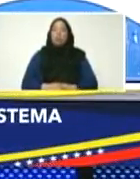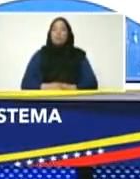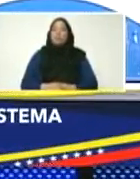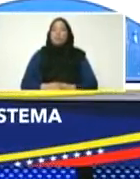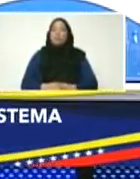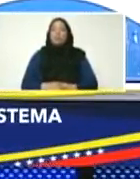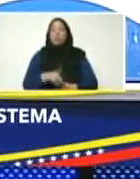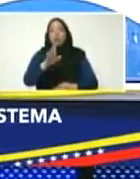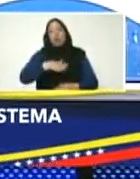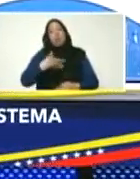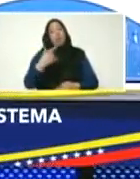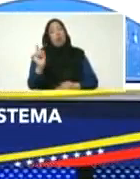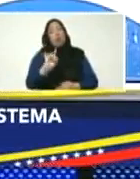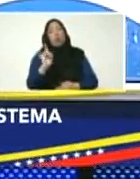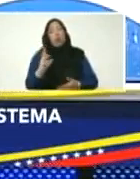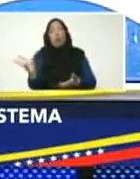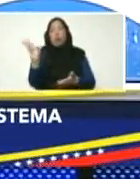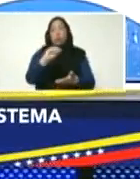Eso no puede ocurrir.